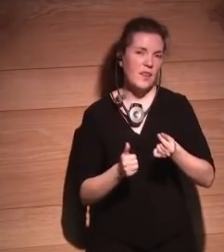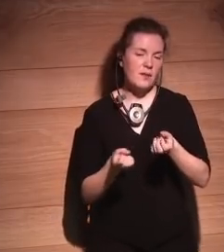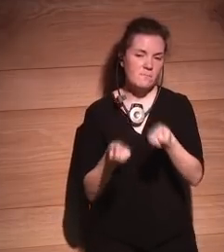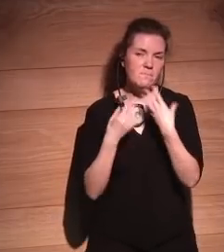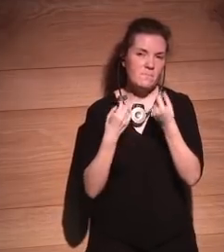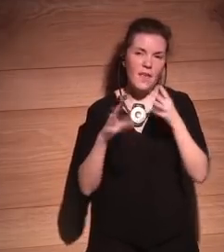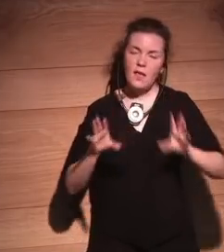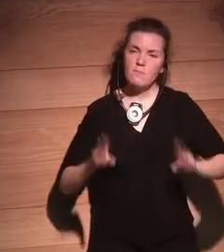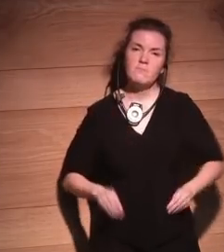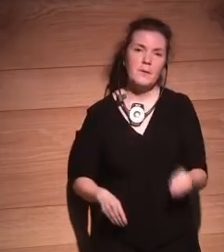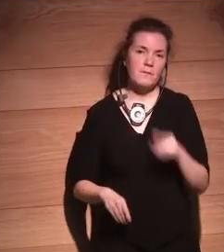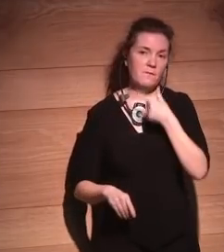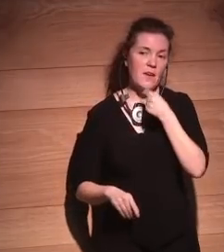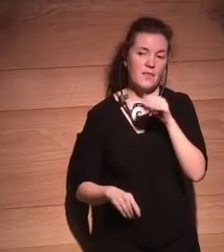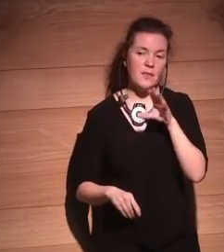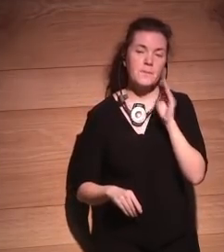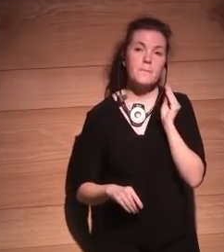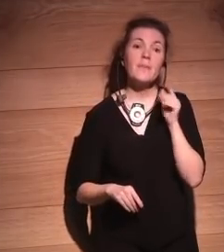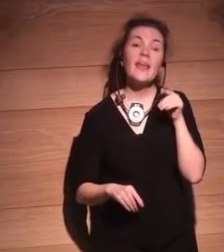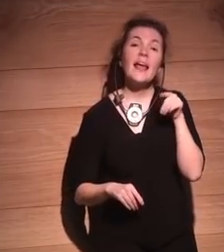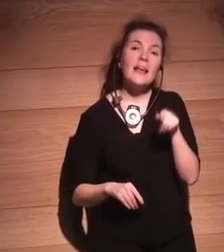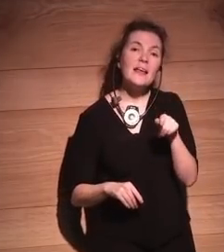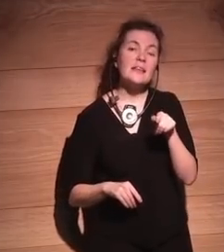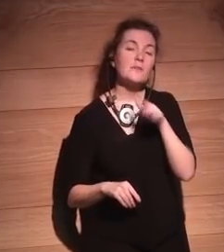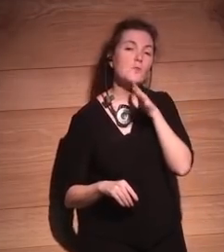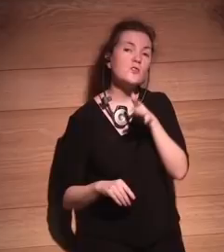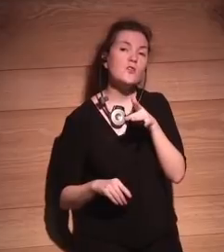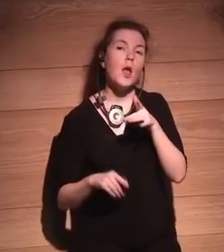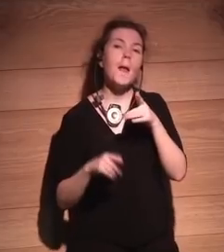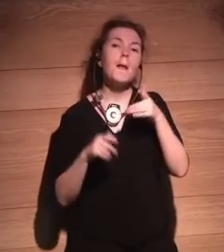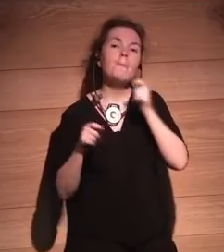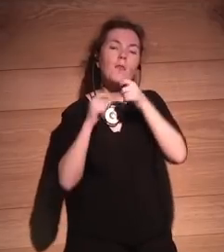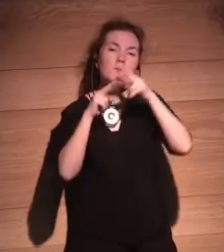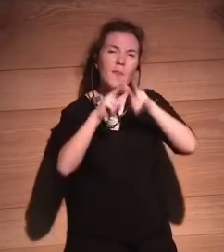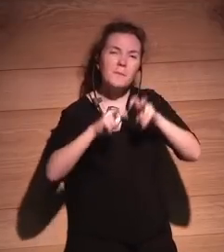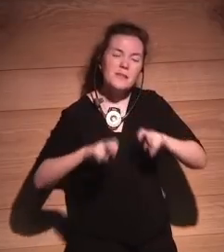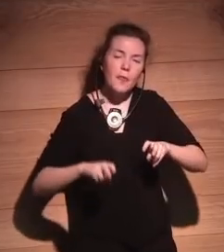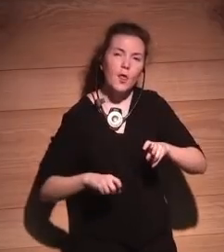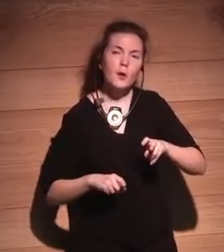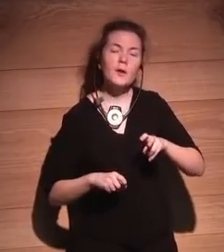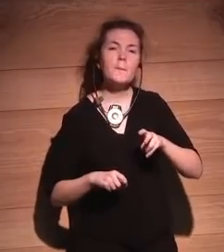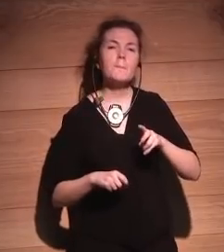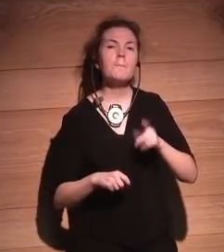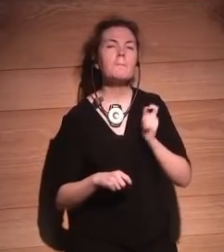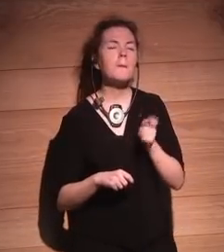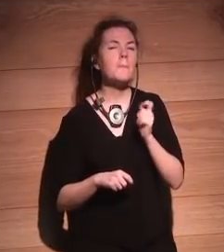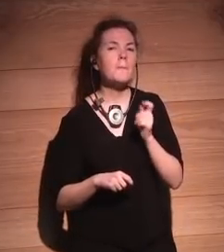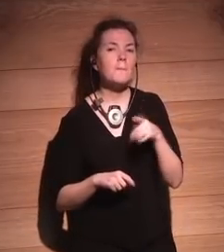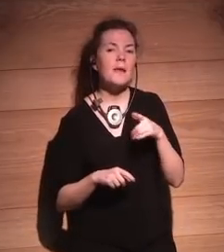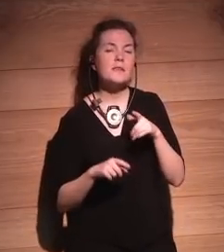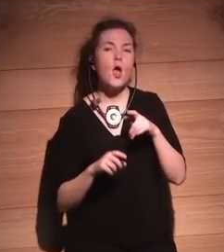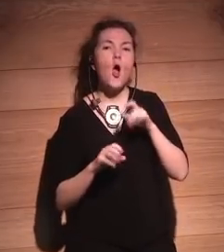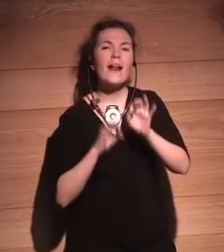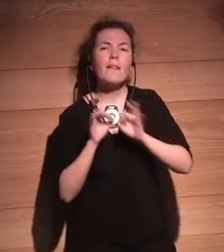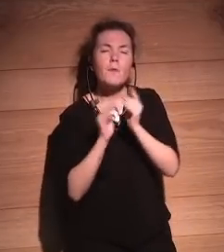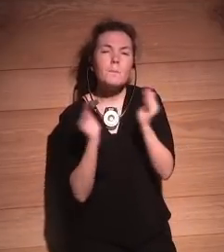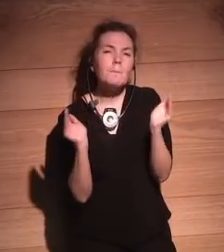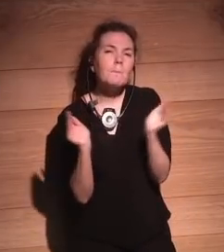de asimilar. Y en ese sentido, el periodismo de investigación también cada vez lo hacen más organizaciones